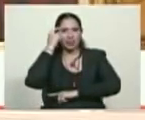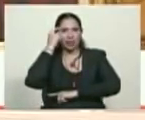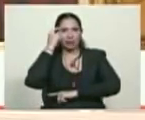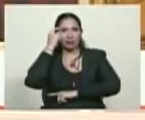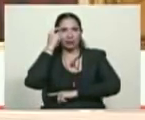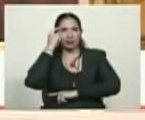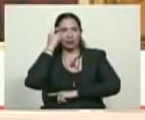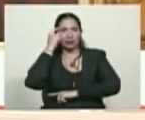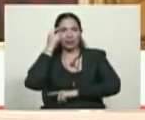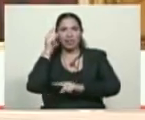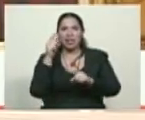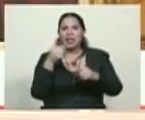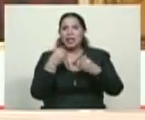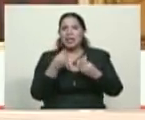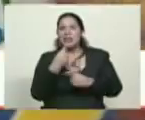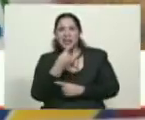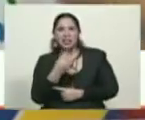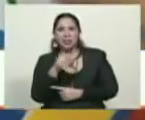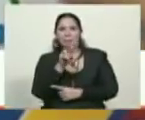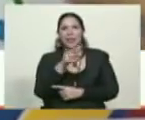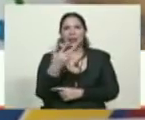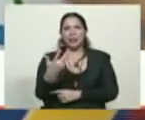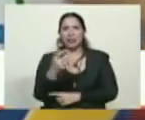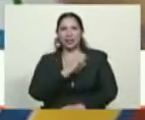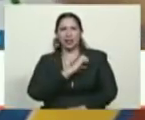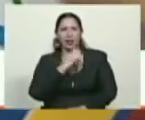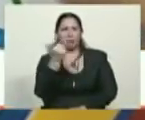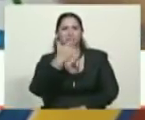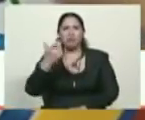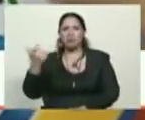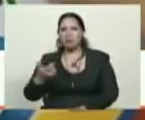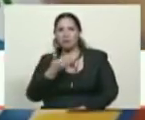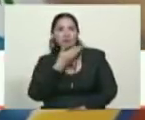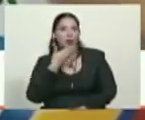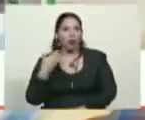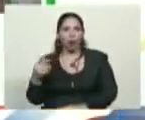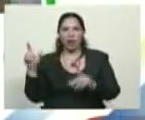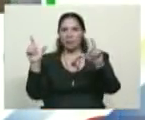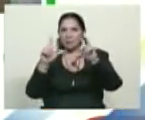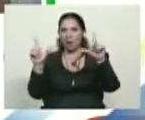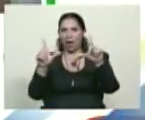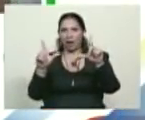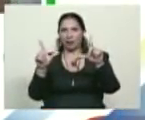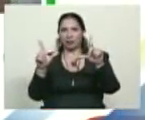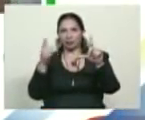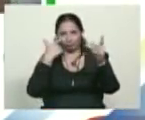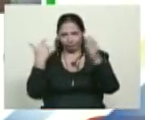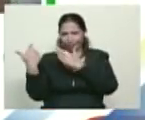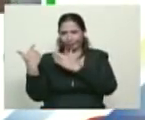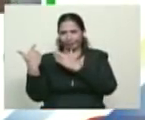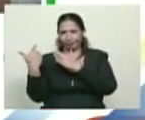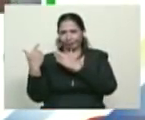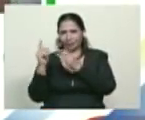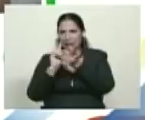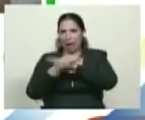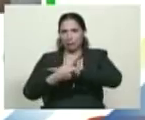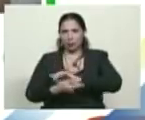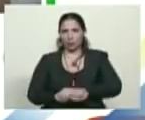del día 23 de enero. Buscando una mejor imagen de manipulación, una mejor toma. Reuters.